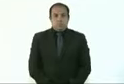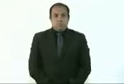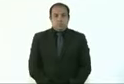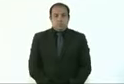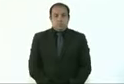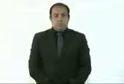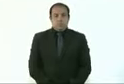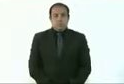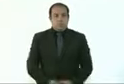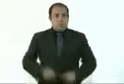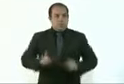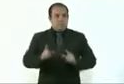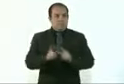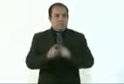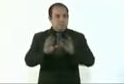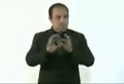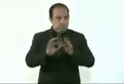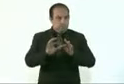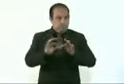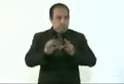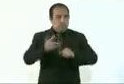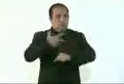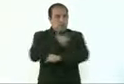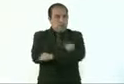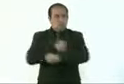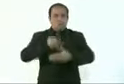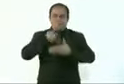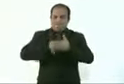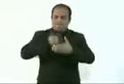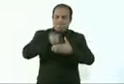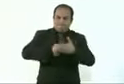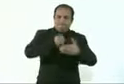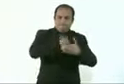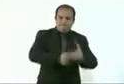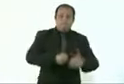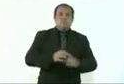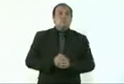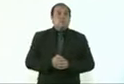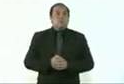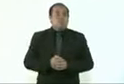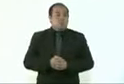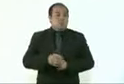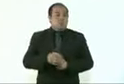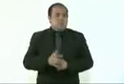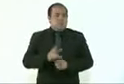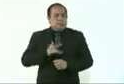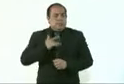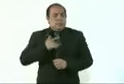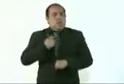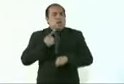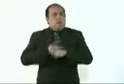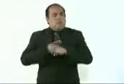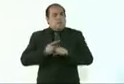Entonces, bueno, en resumen, vacunar, vacunar, vacunar. Si tienen síntomas,